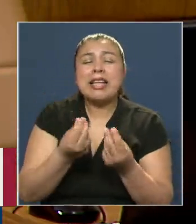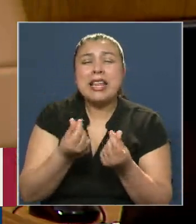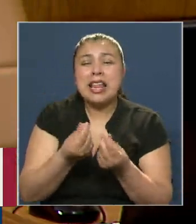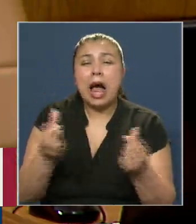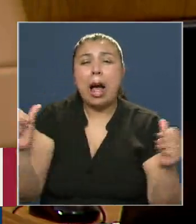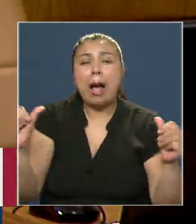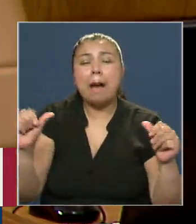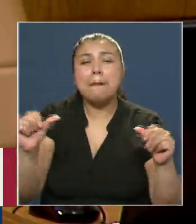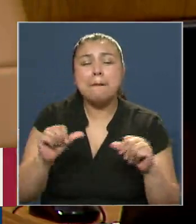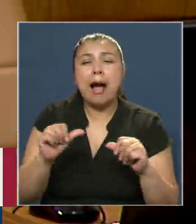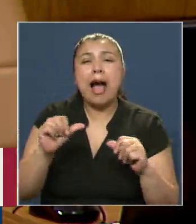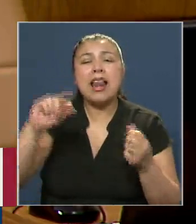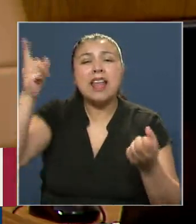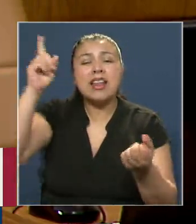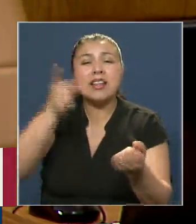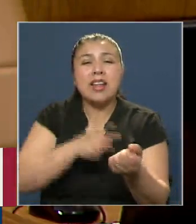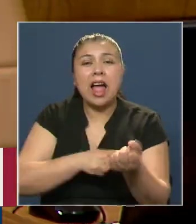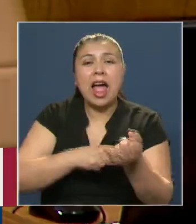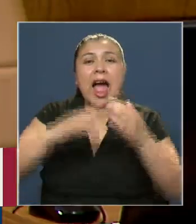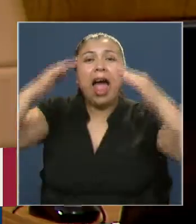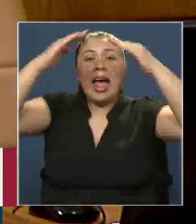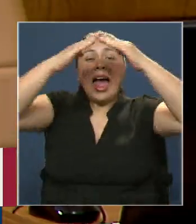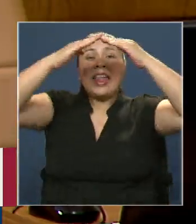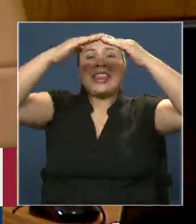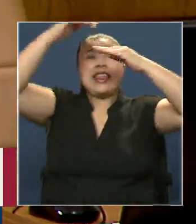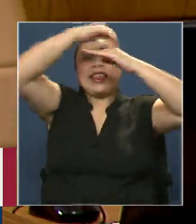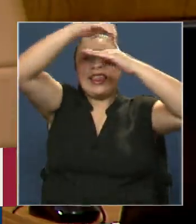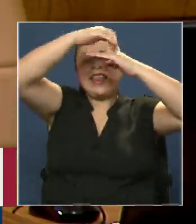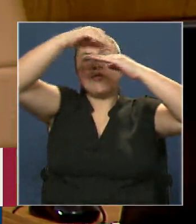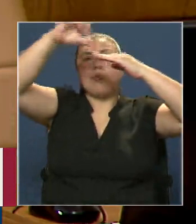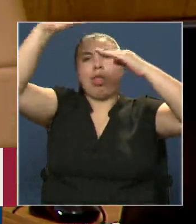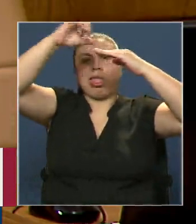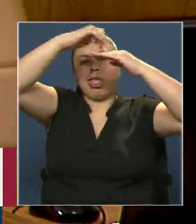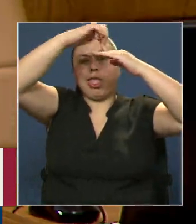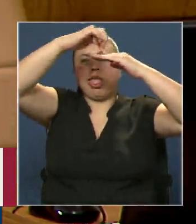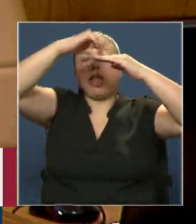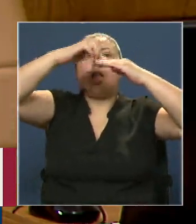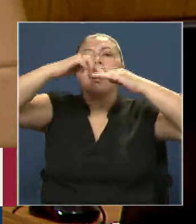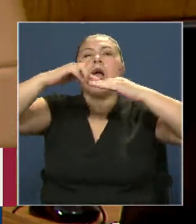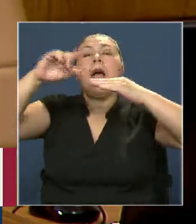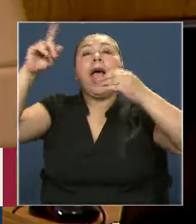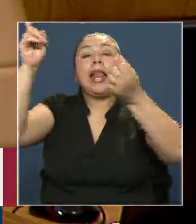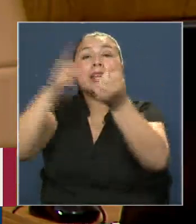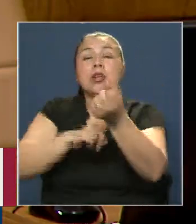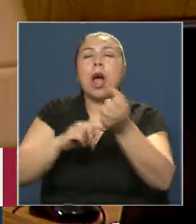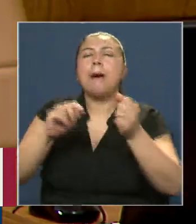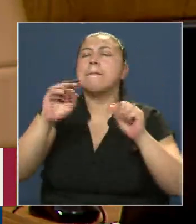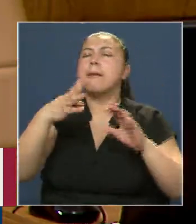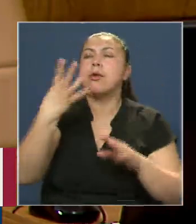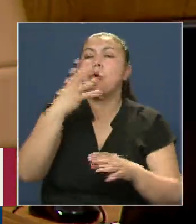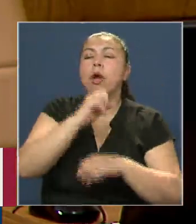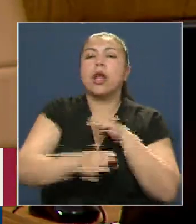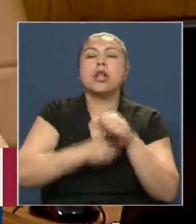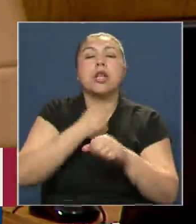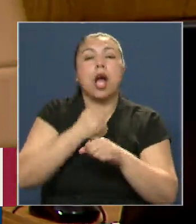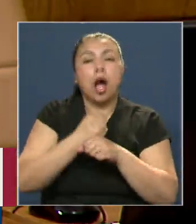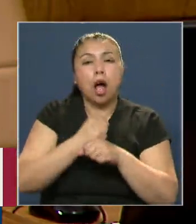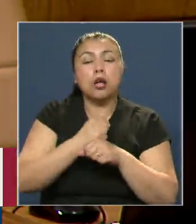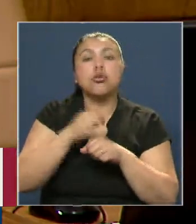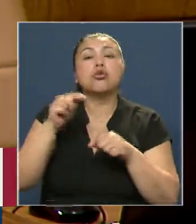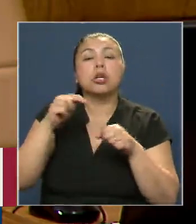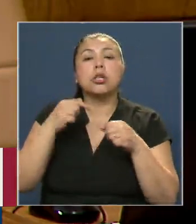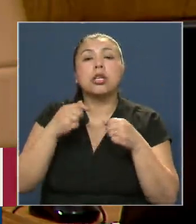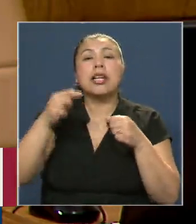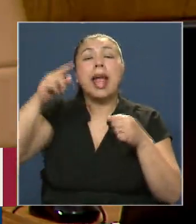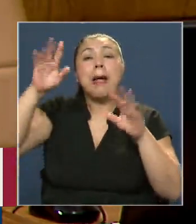sistema eléctrico y en su techumbre. El sistema eléctrico es del año 80, es decir, van a ser casi 40 años que tiene este